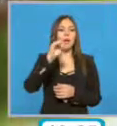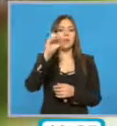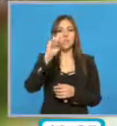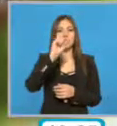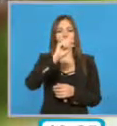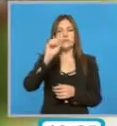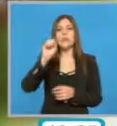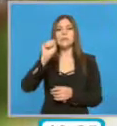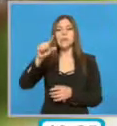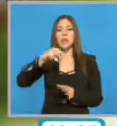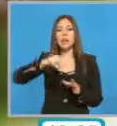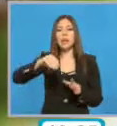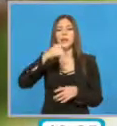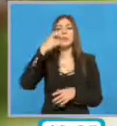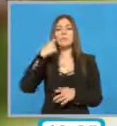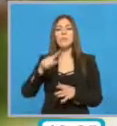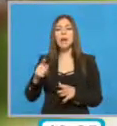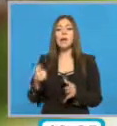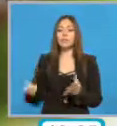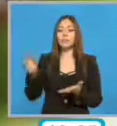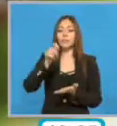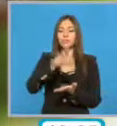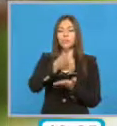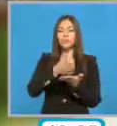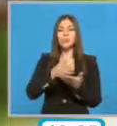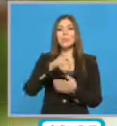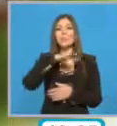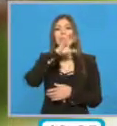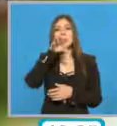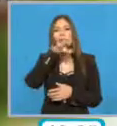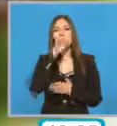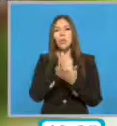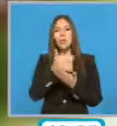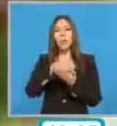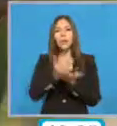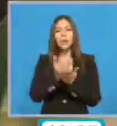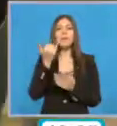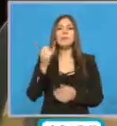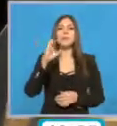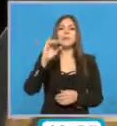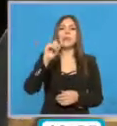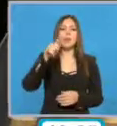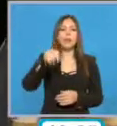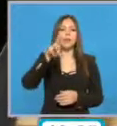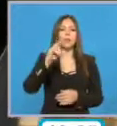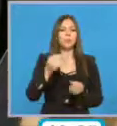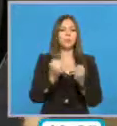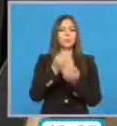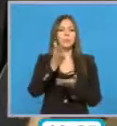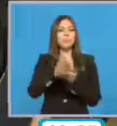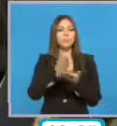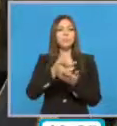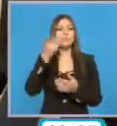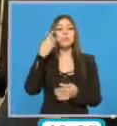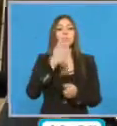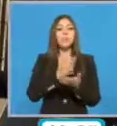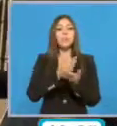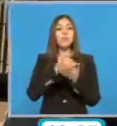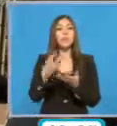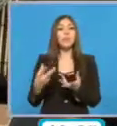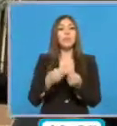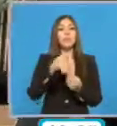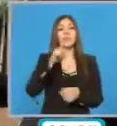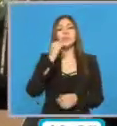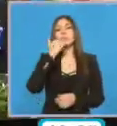servir, cilantro y cebollita finamente picados pues, como lo está yo no sé haciendo ustedes, finamente Liliana. Pero como yo estoy de este lado,